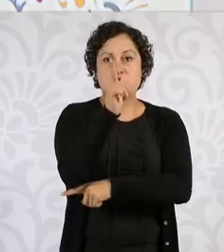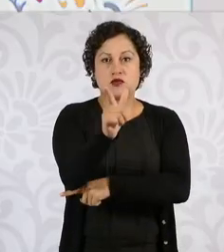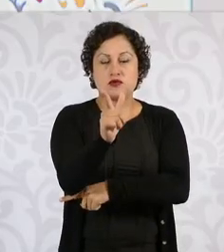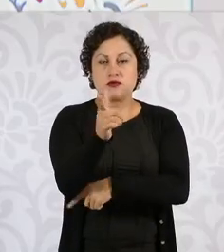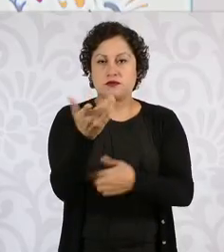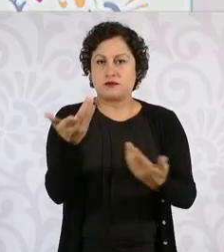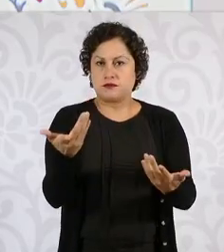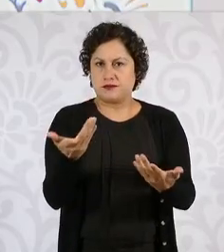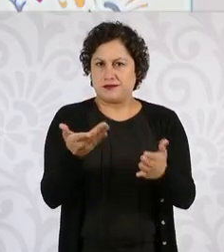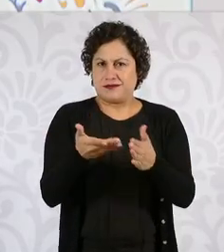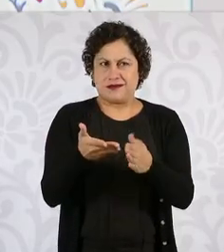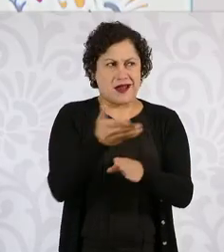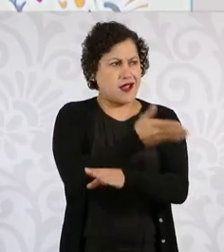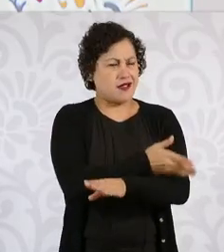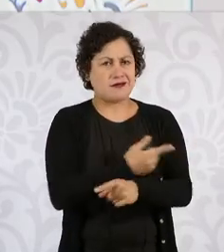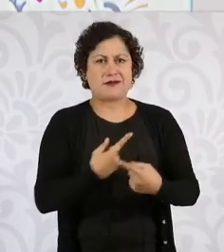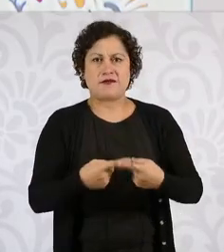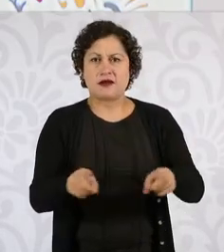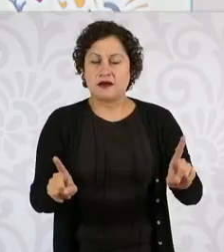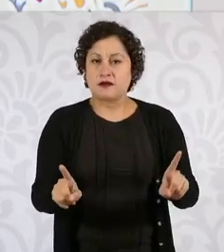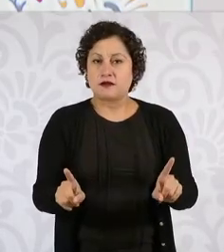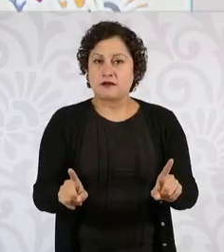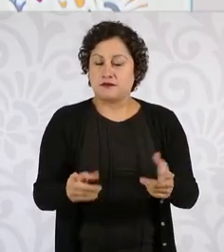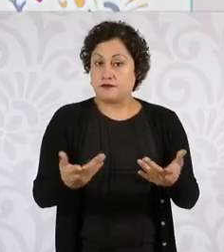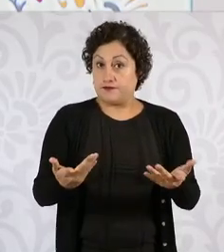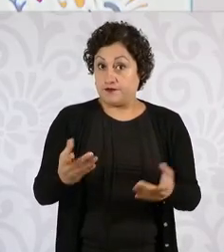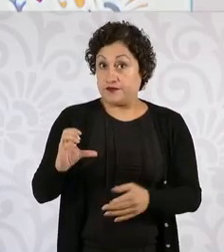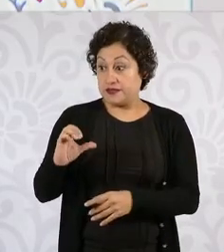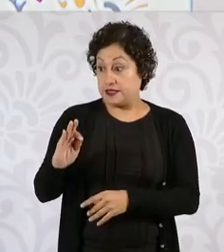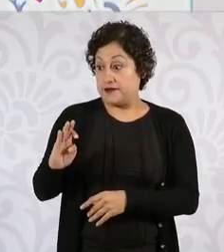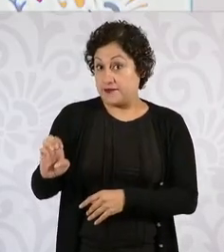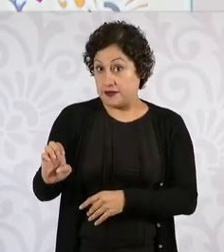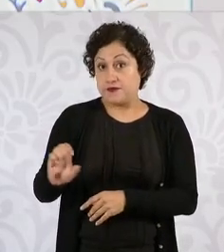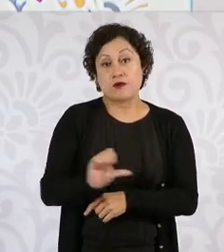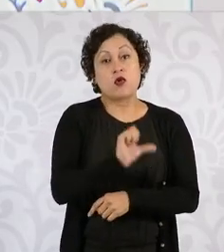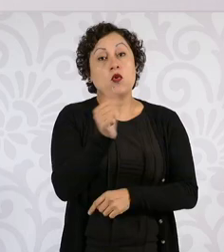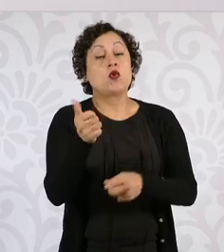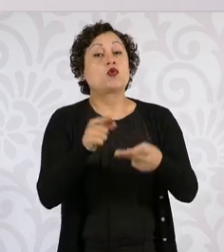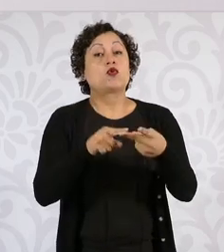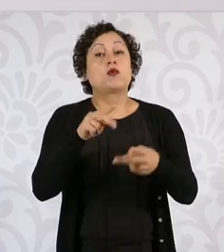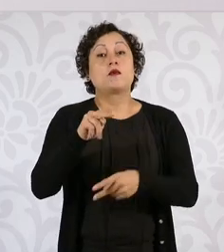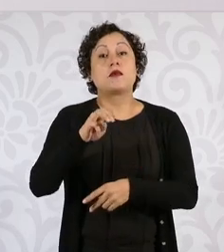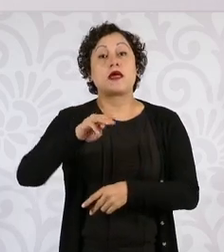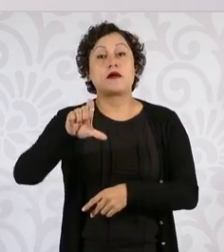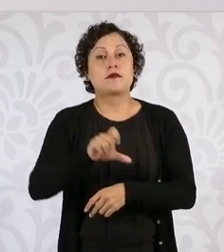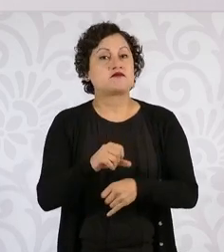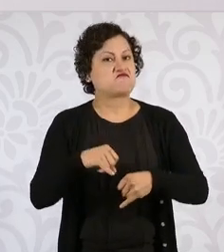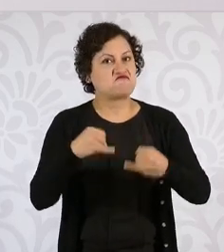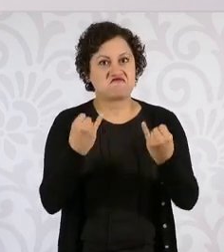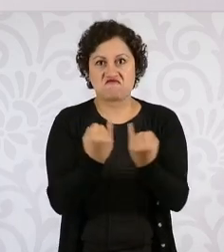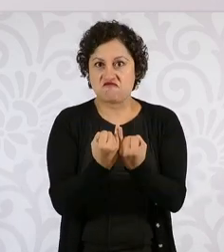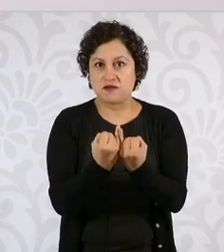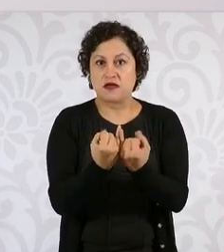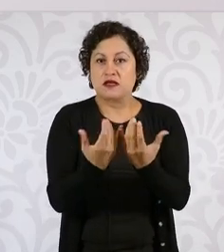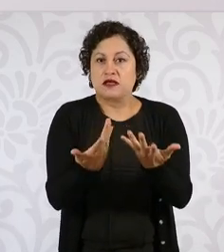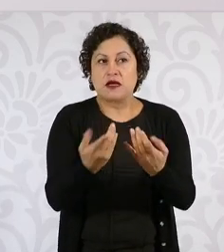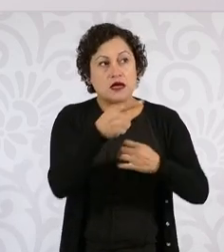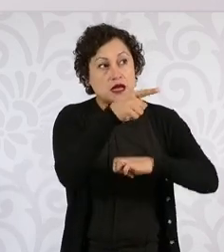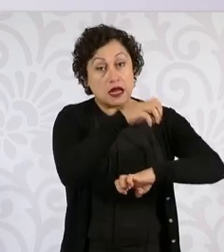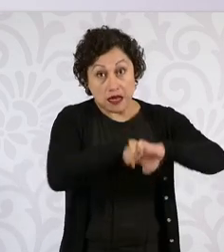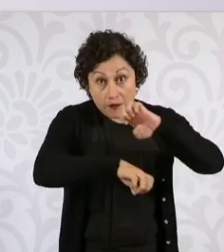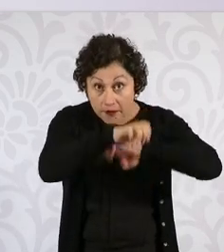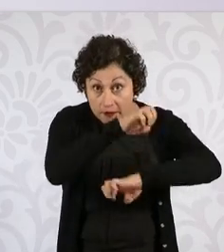del 2013. Y en el caso de Pemex, lo mismo. Entonces, estas empresas ya se